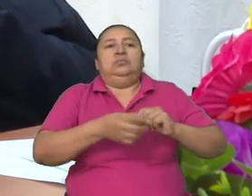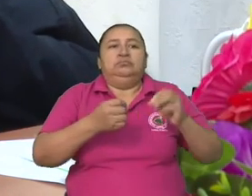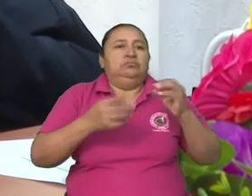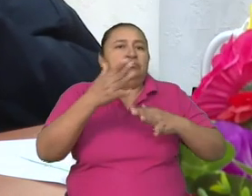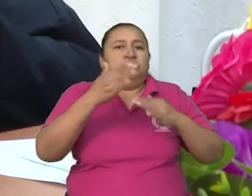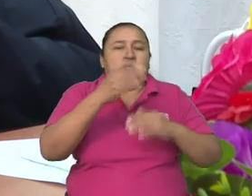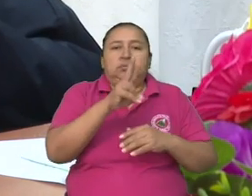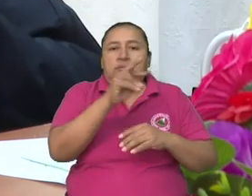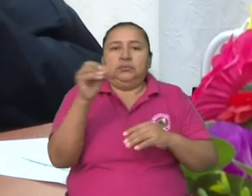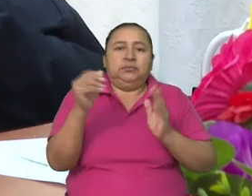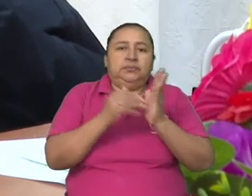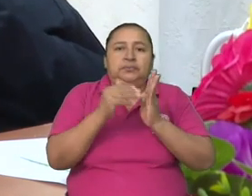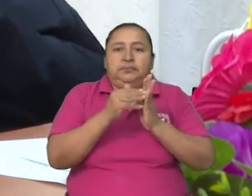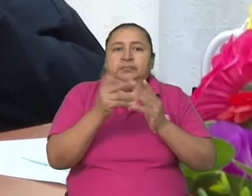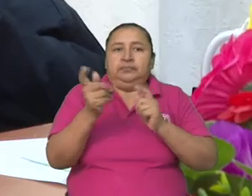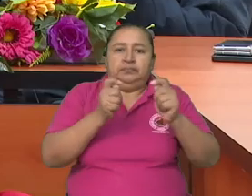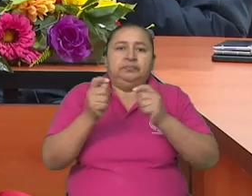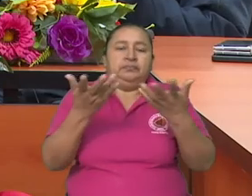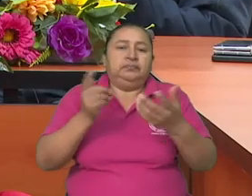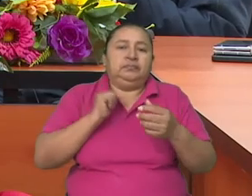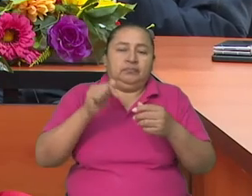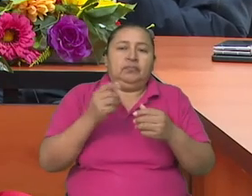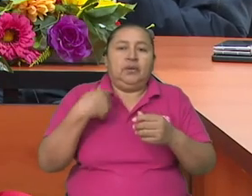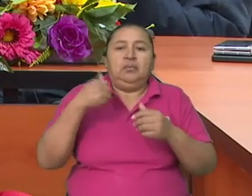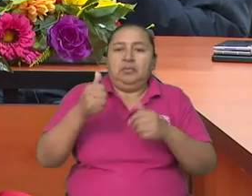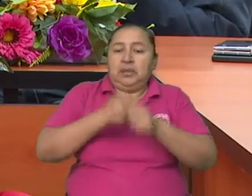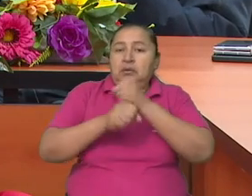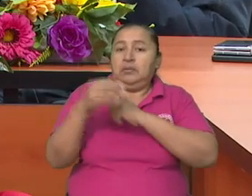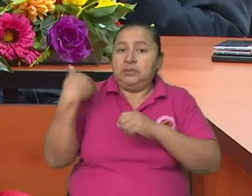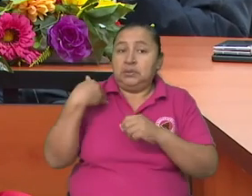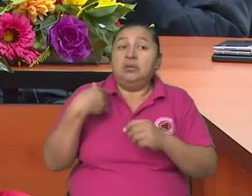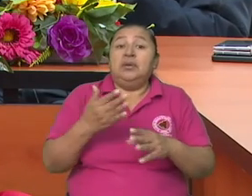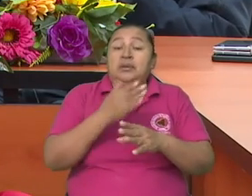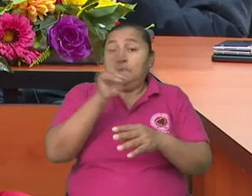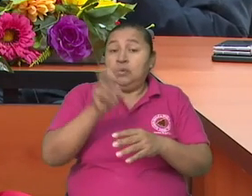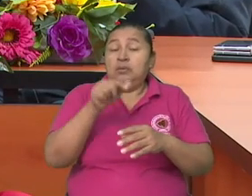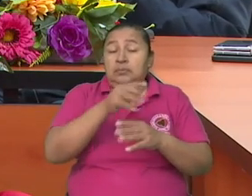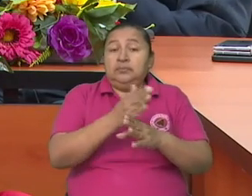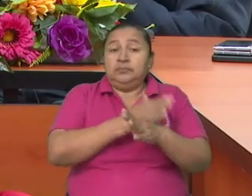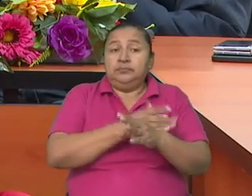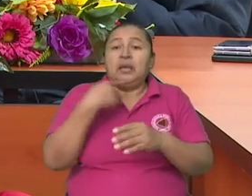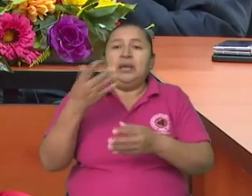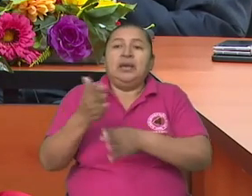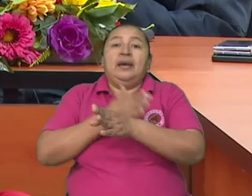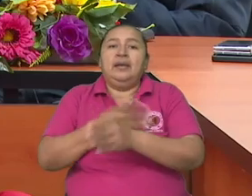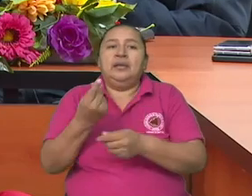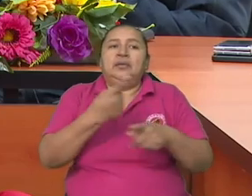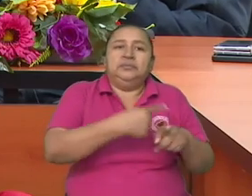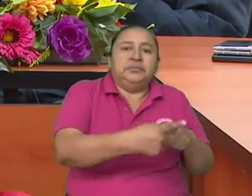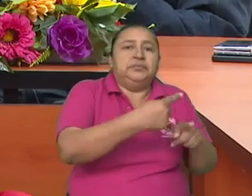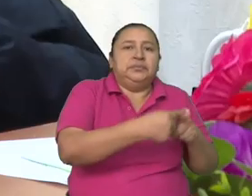casi 200 millones de utilidades, generó el año pasado. ¿Sí? ¿Ah? Y que antes le estábamos nosotros subsidiando. Pasó de